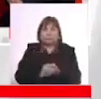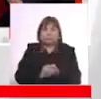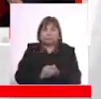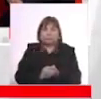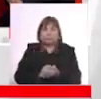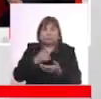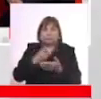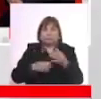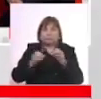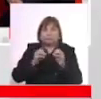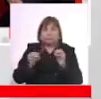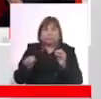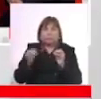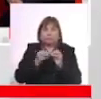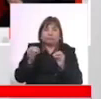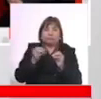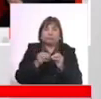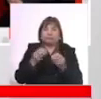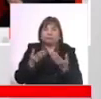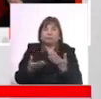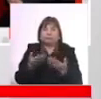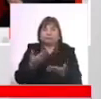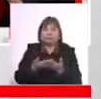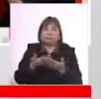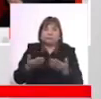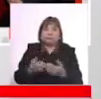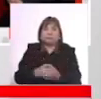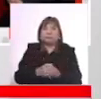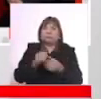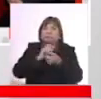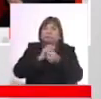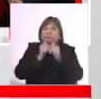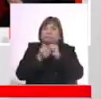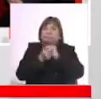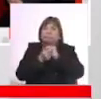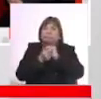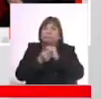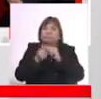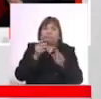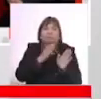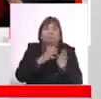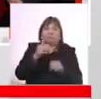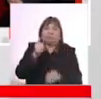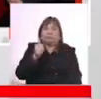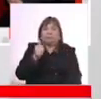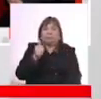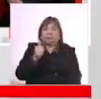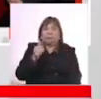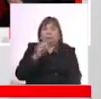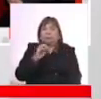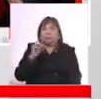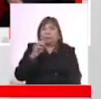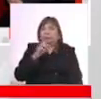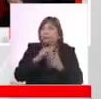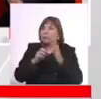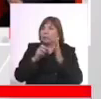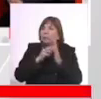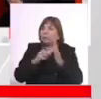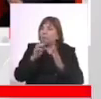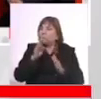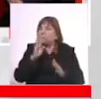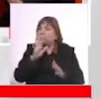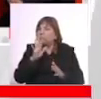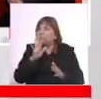complementaria modificatoria, que modifica el literal A del párrafo 5.1, del